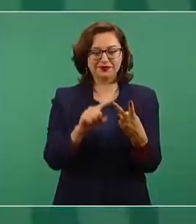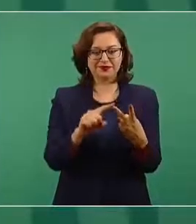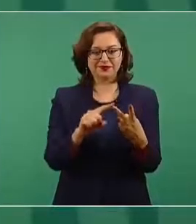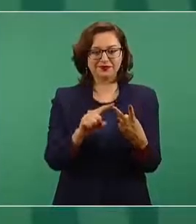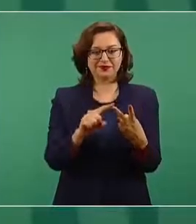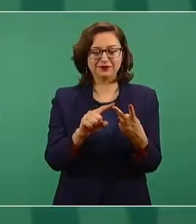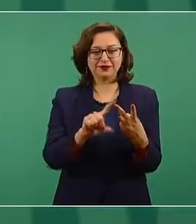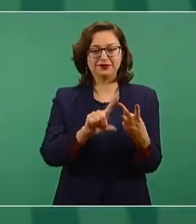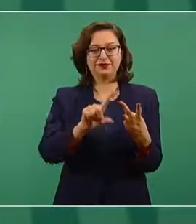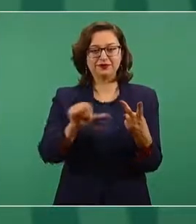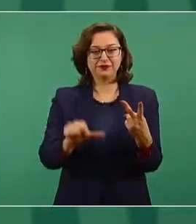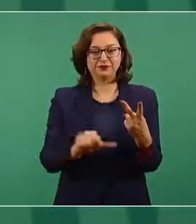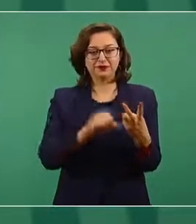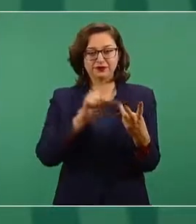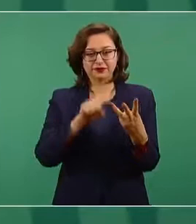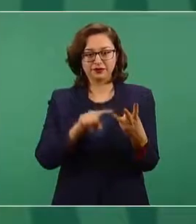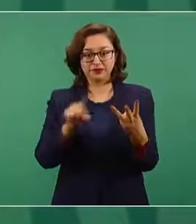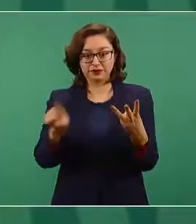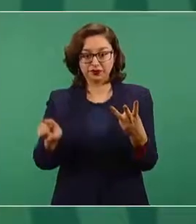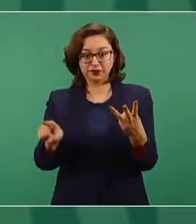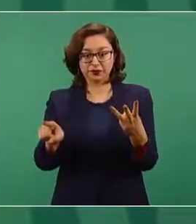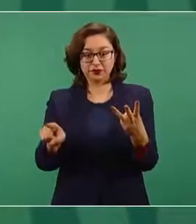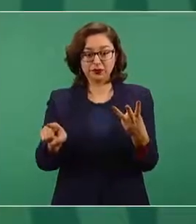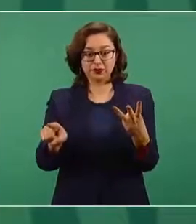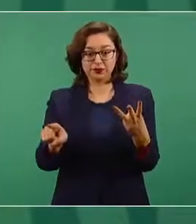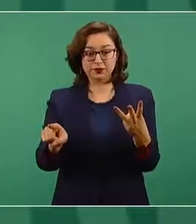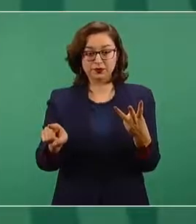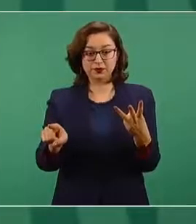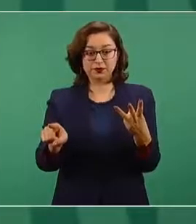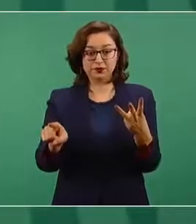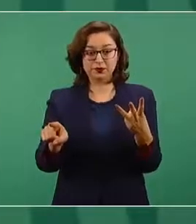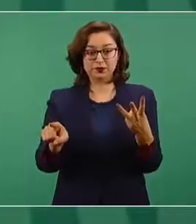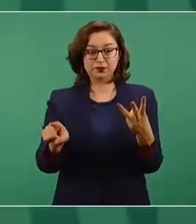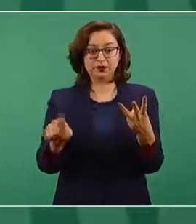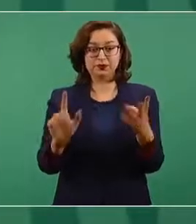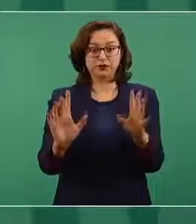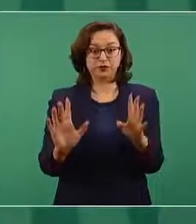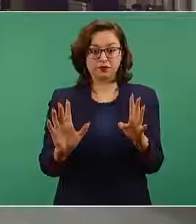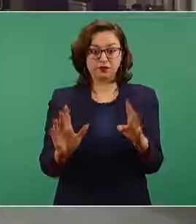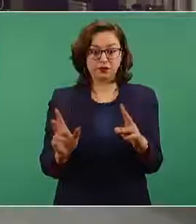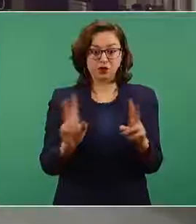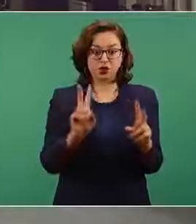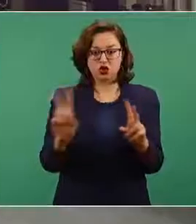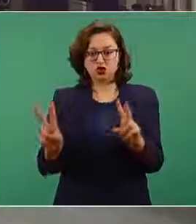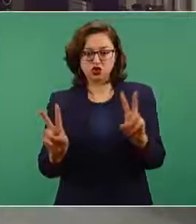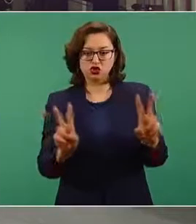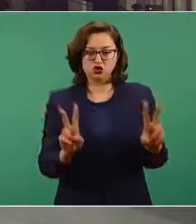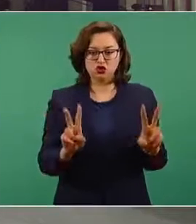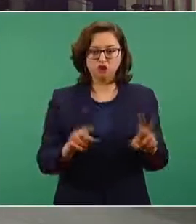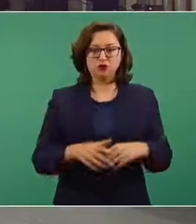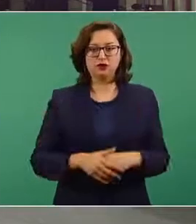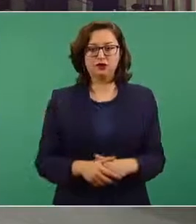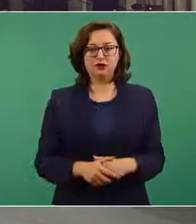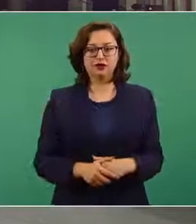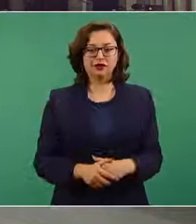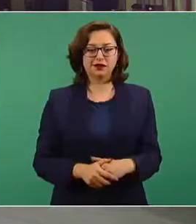si les parece, y otro compañero que está aquí, para irnos 2 y 2.